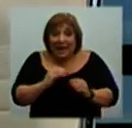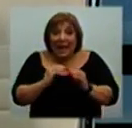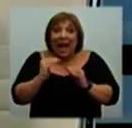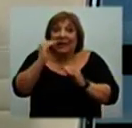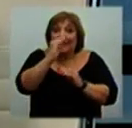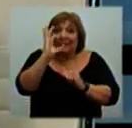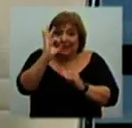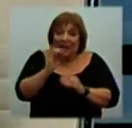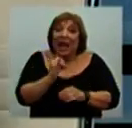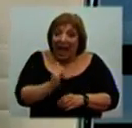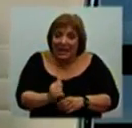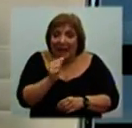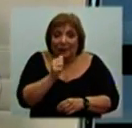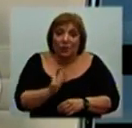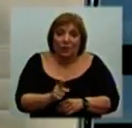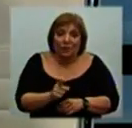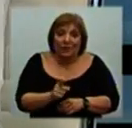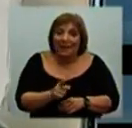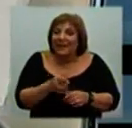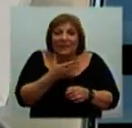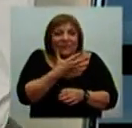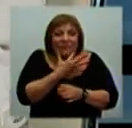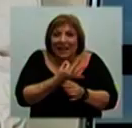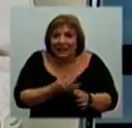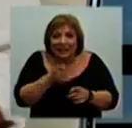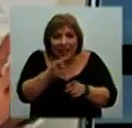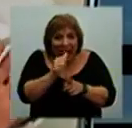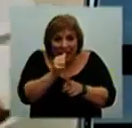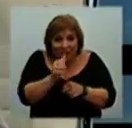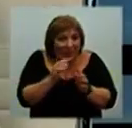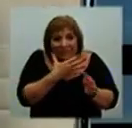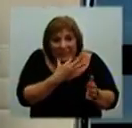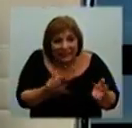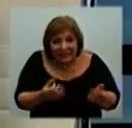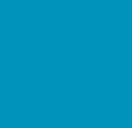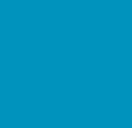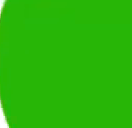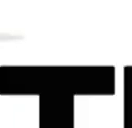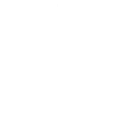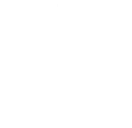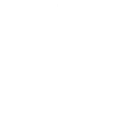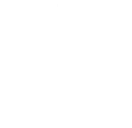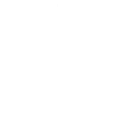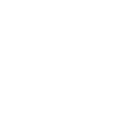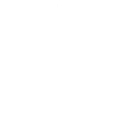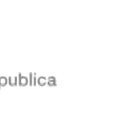quiere decir que se toma alcohol entonces acá es bien sencillo si se toma alcohol no se conduce vehículo no hay lugar a